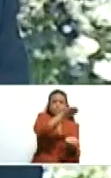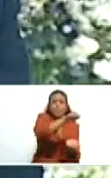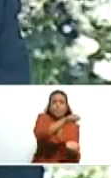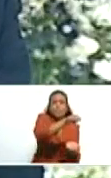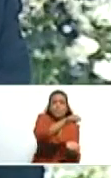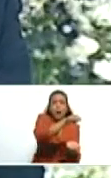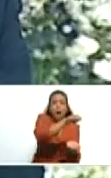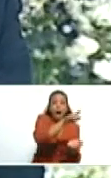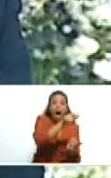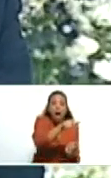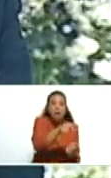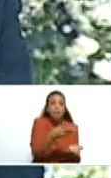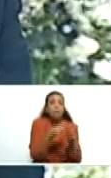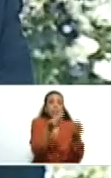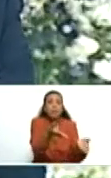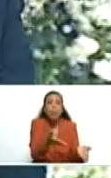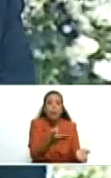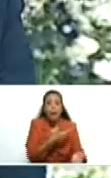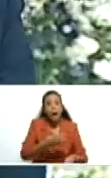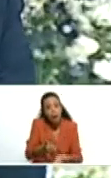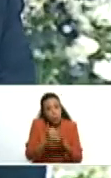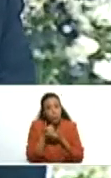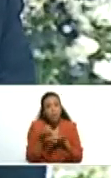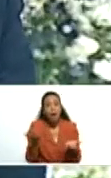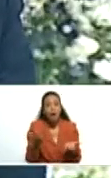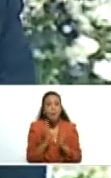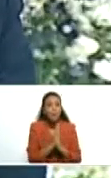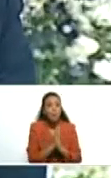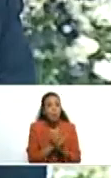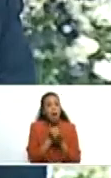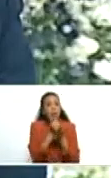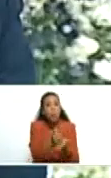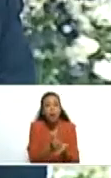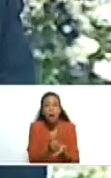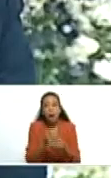para que nosotros lo ayudáramos, pues, a atenderlo.